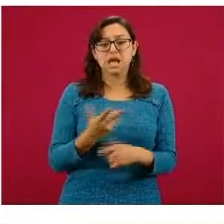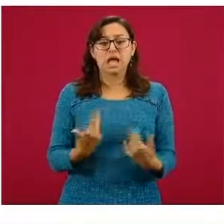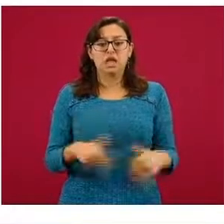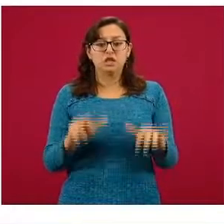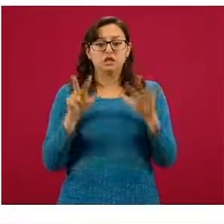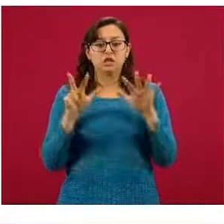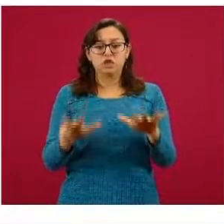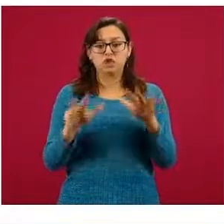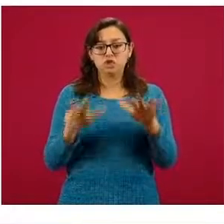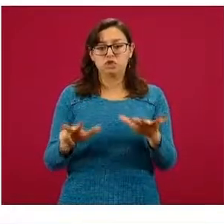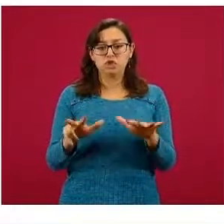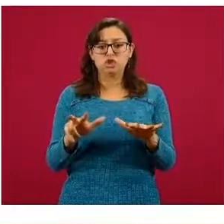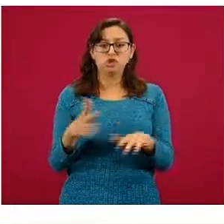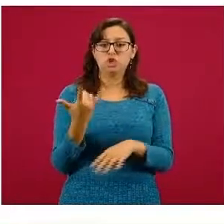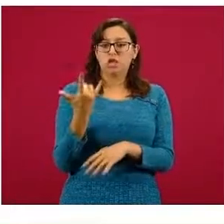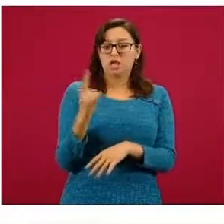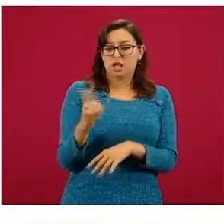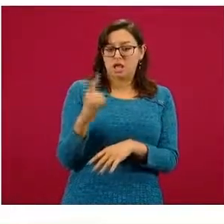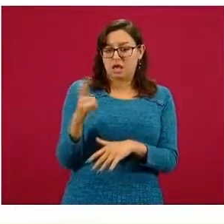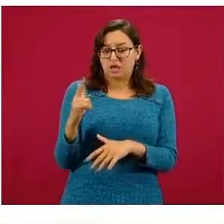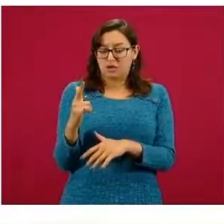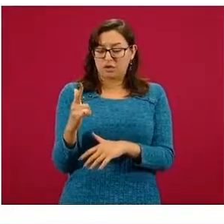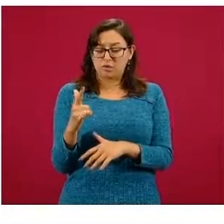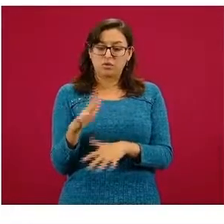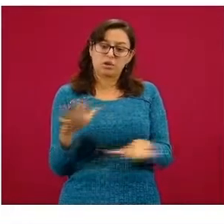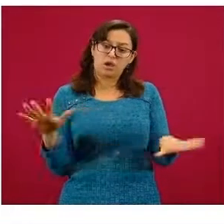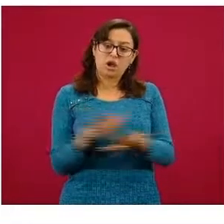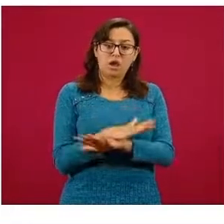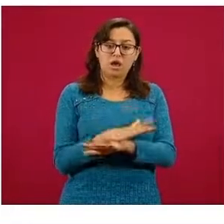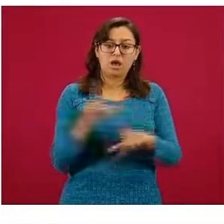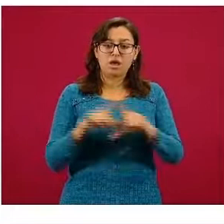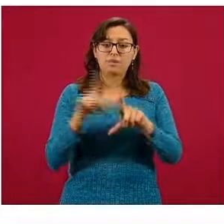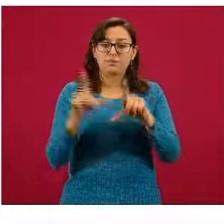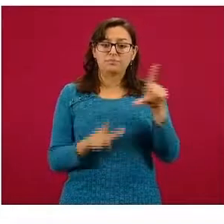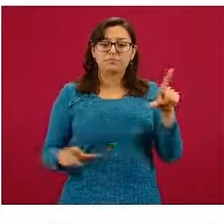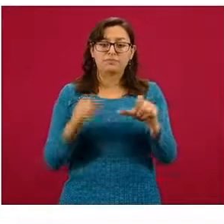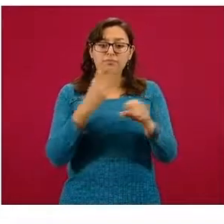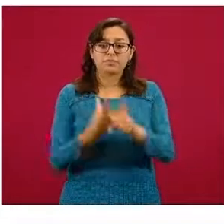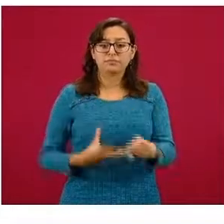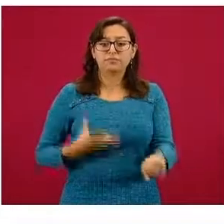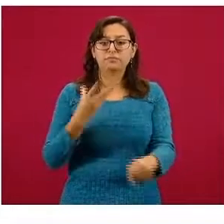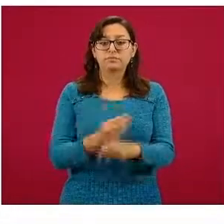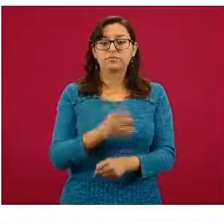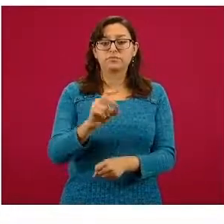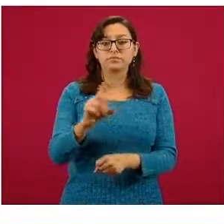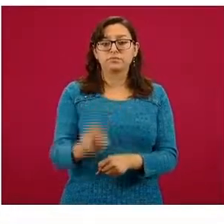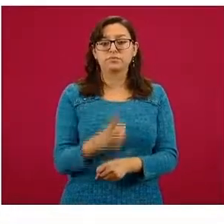ajuste retrospectivo y agregó a su estadística nacional la presencia de